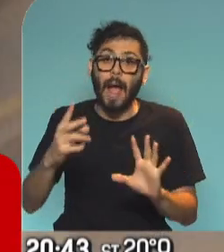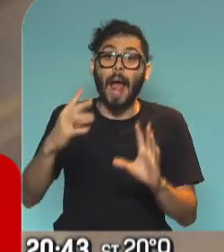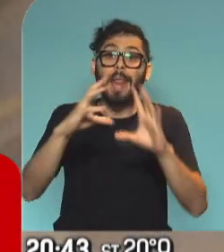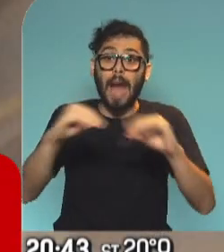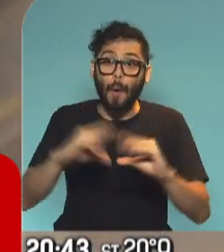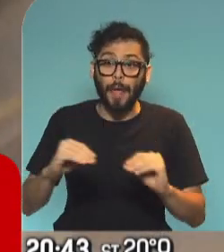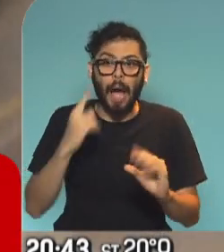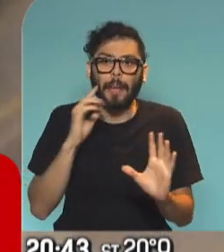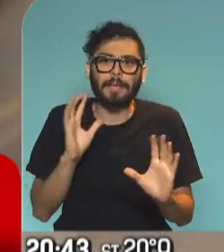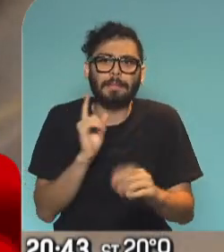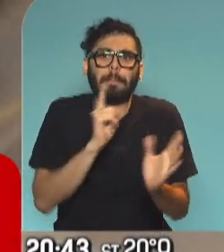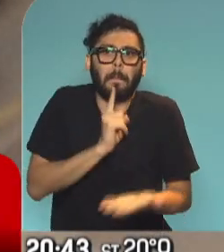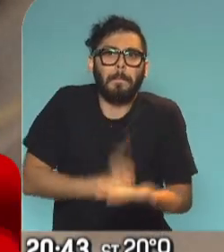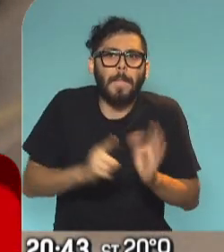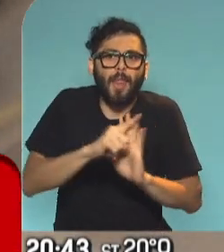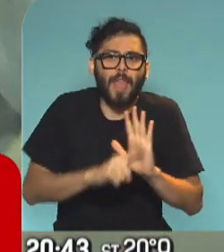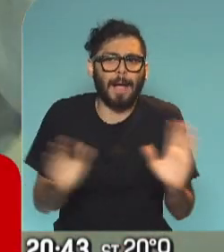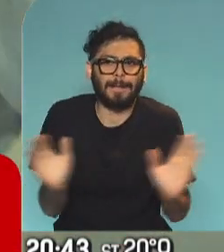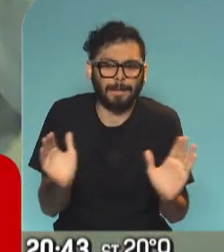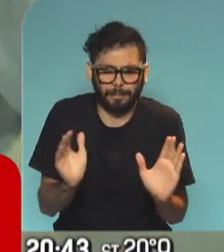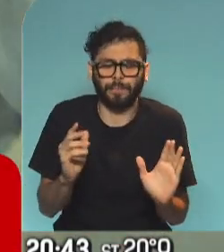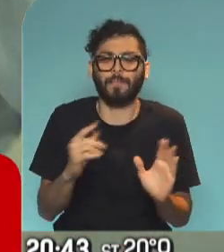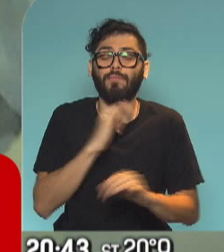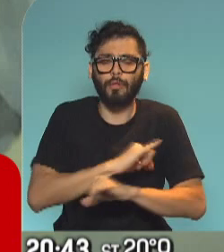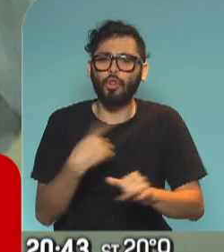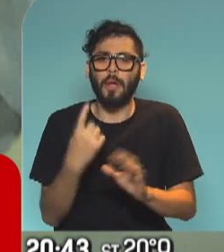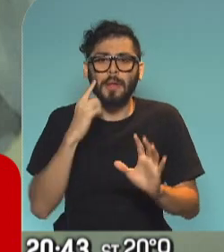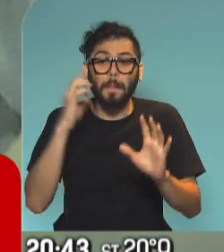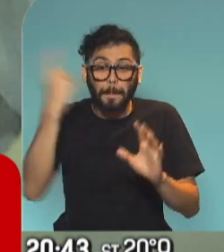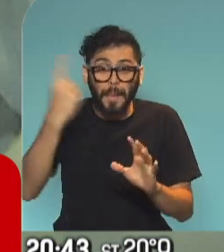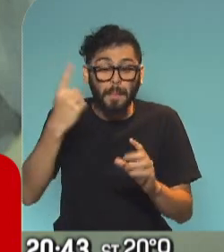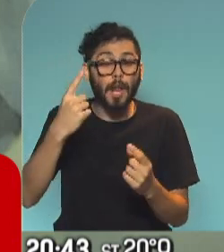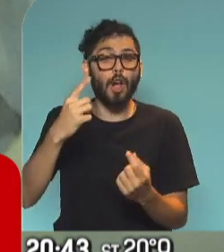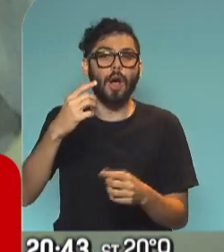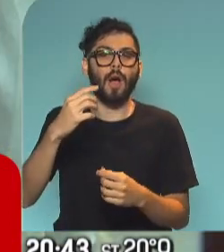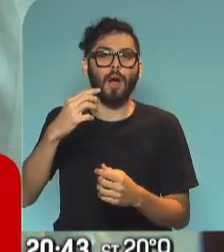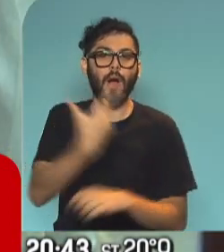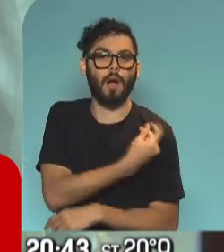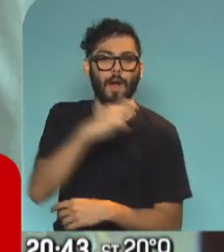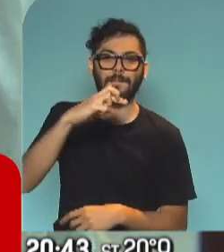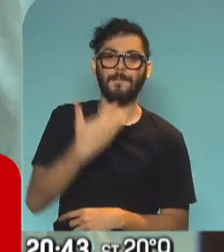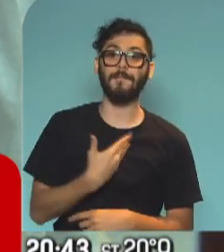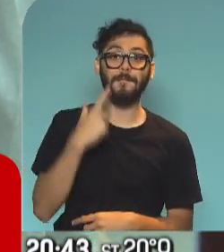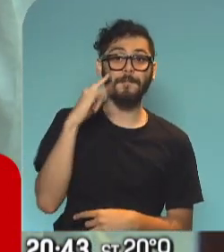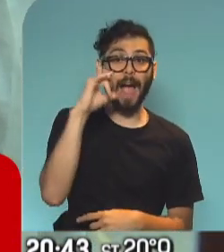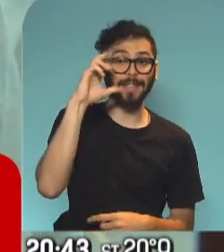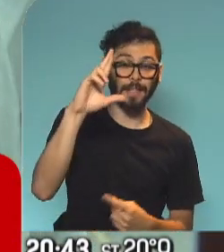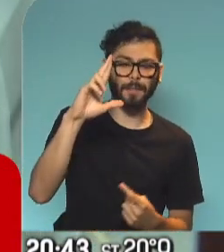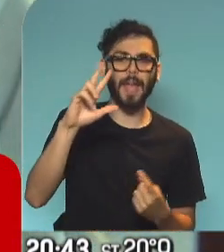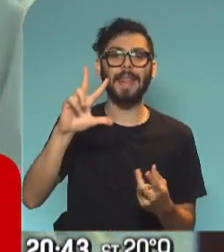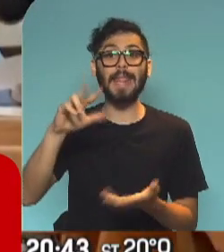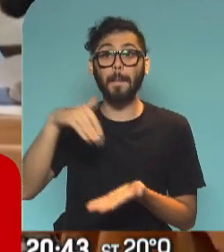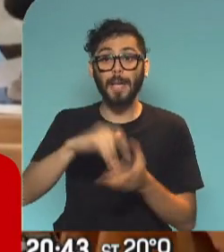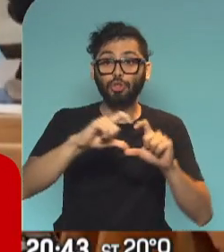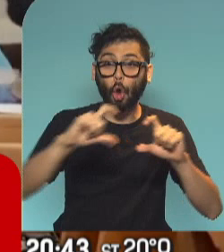Navidad. Estamos elaborando un plan de vacunación y la primera disponible será la de Pfizer, de la que más de 3 millones de dosis llegarán a